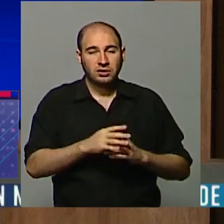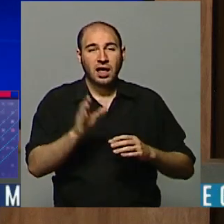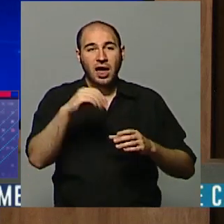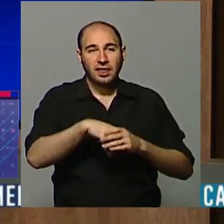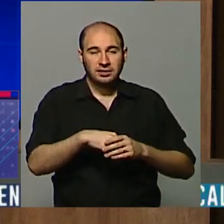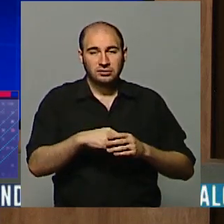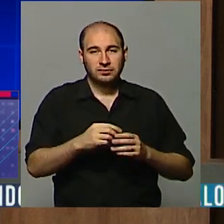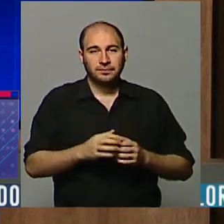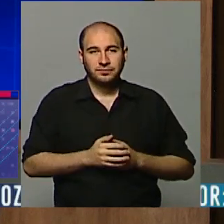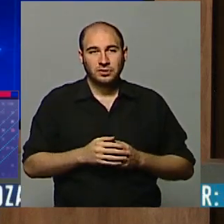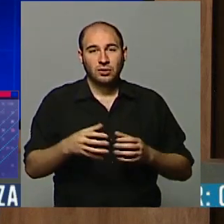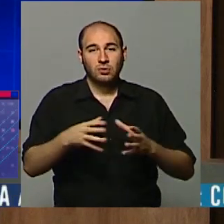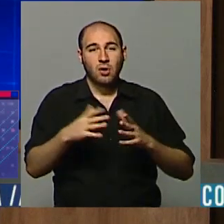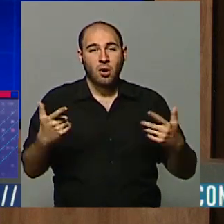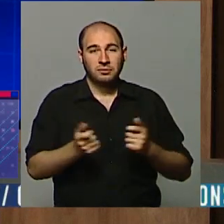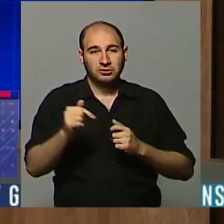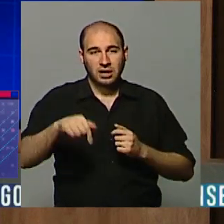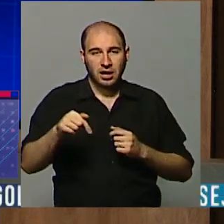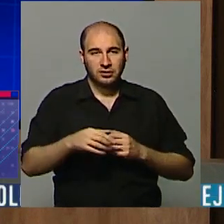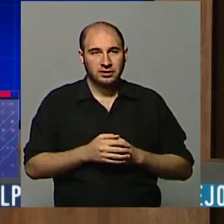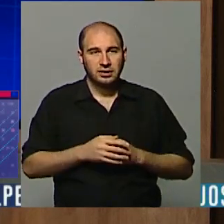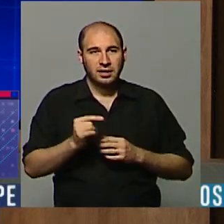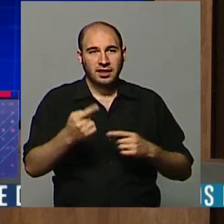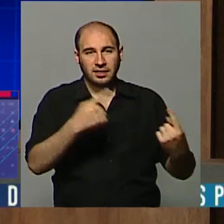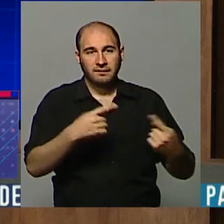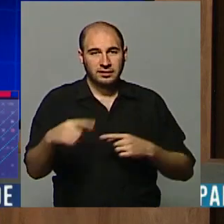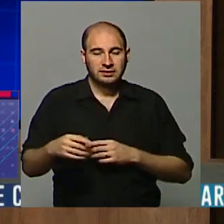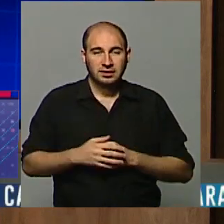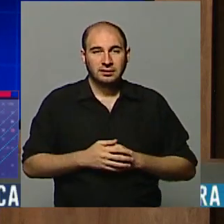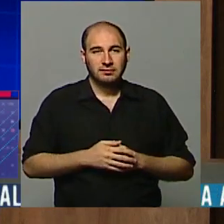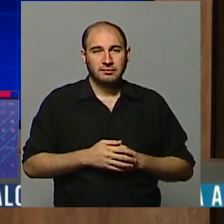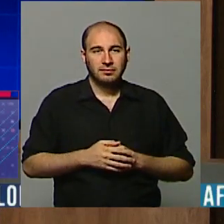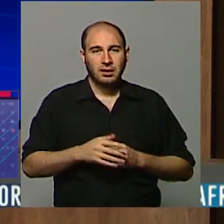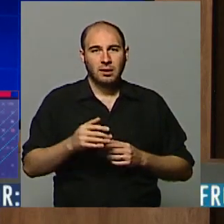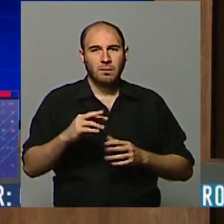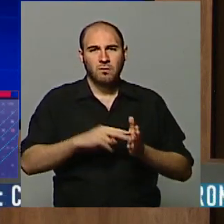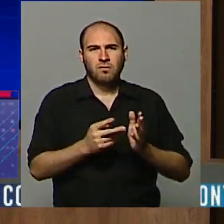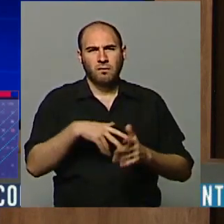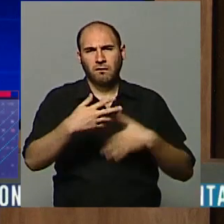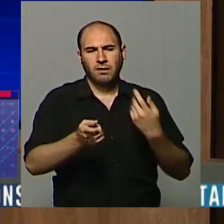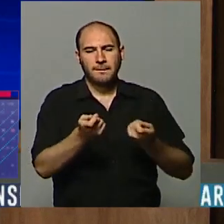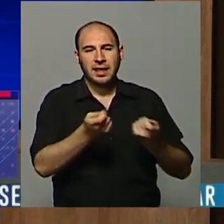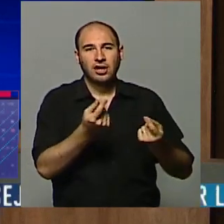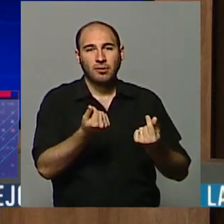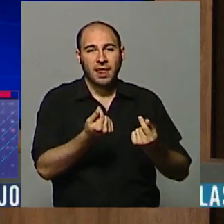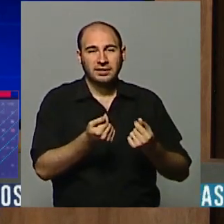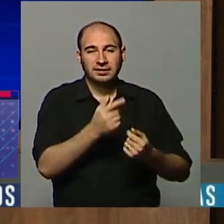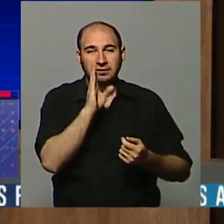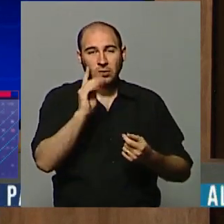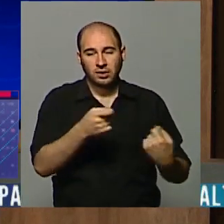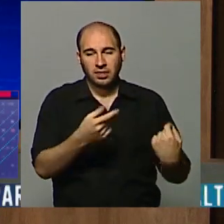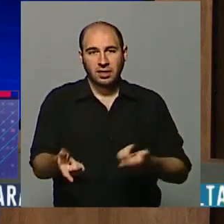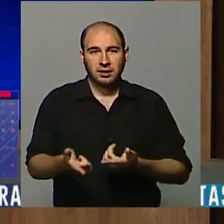del espacio opositor actual que tiene diferencias. De hecho, hay un gran problema con el manejo de fondos enviado por Estados